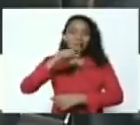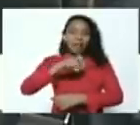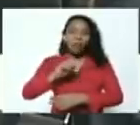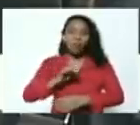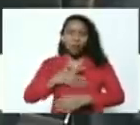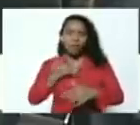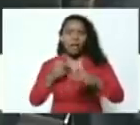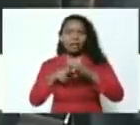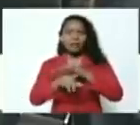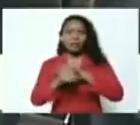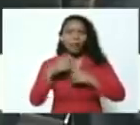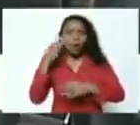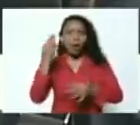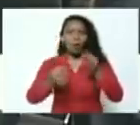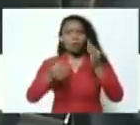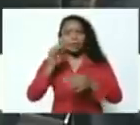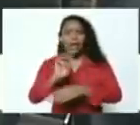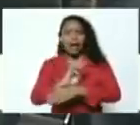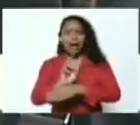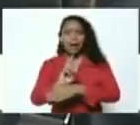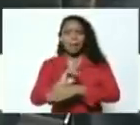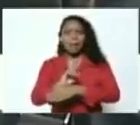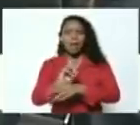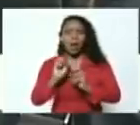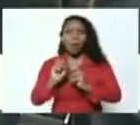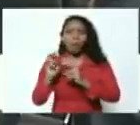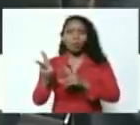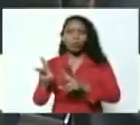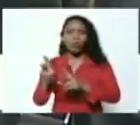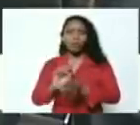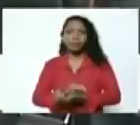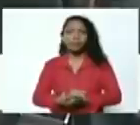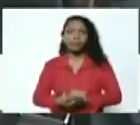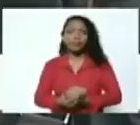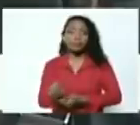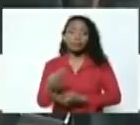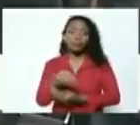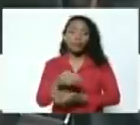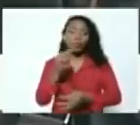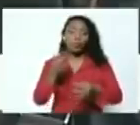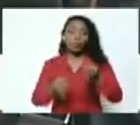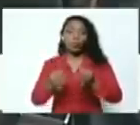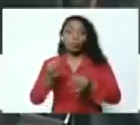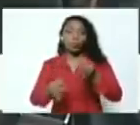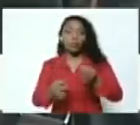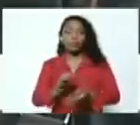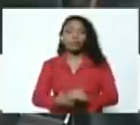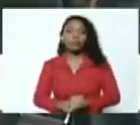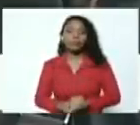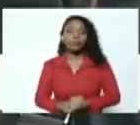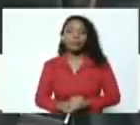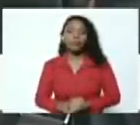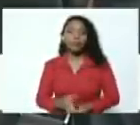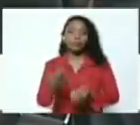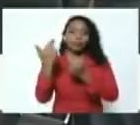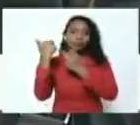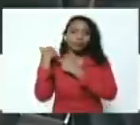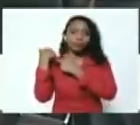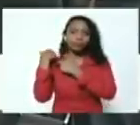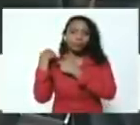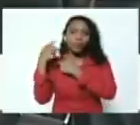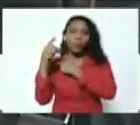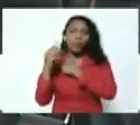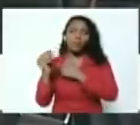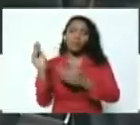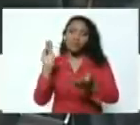tener acceso a una justicia rápida, oportuna y además justa. Asumir esta responsabilidad nos